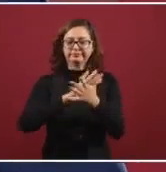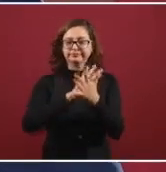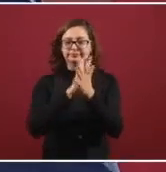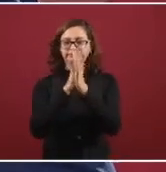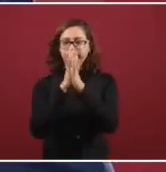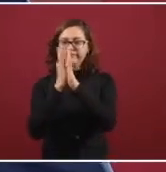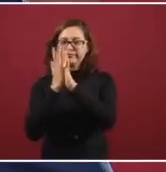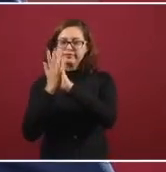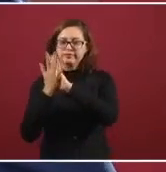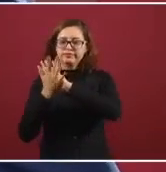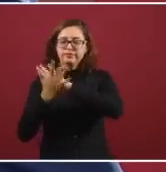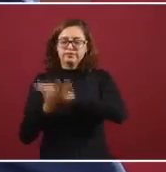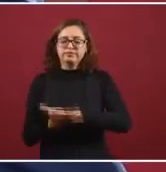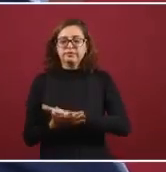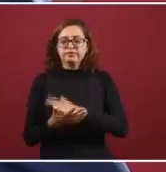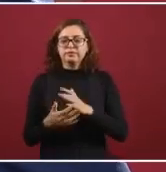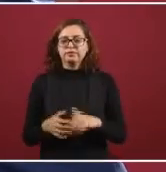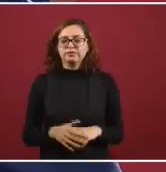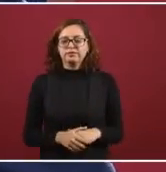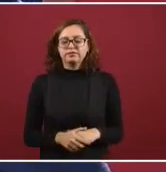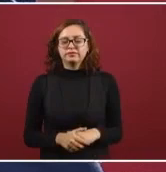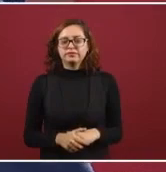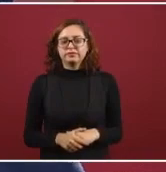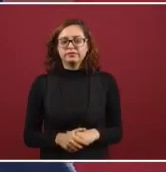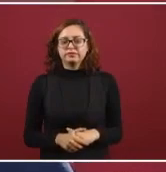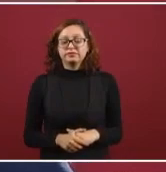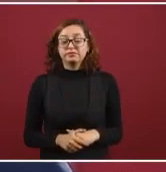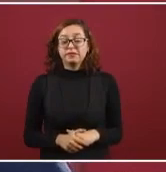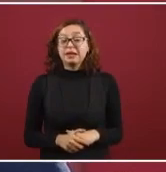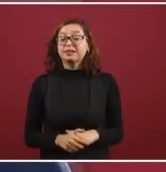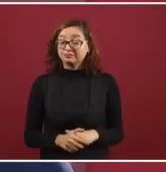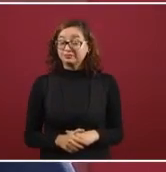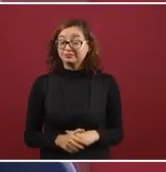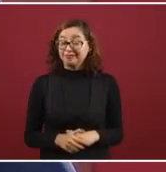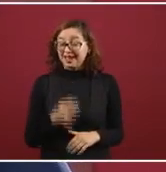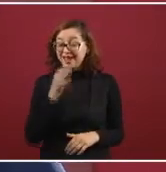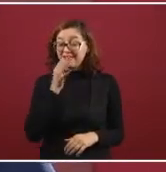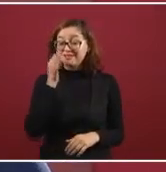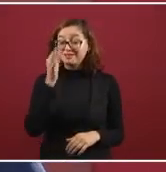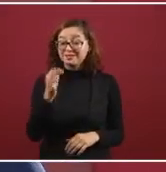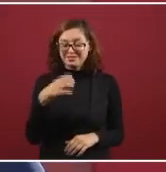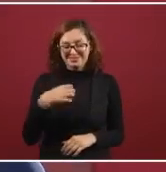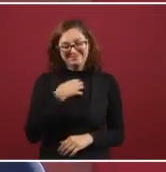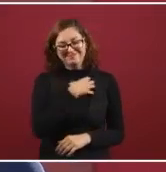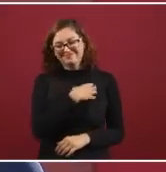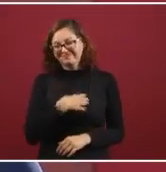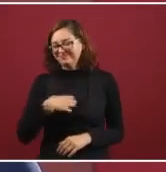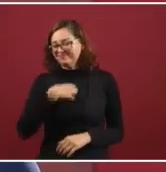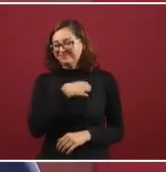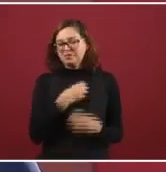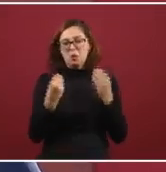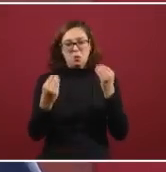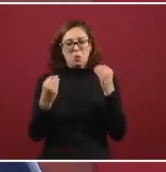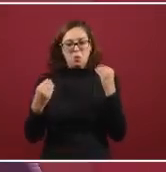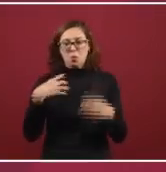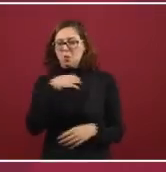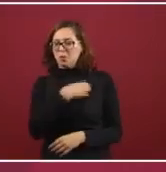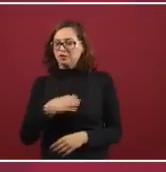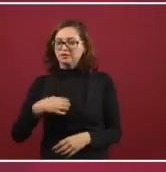Ya les puedo decir que soy muy contento, muy satisfecho,